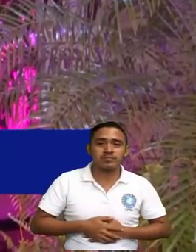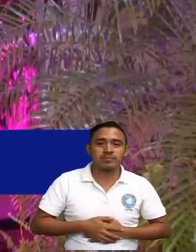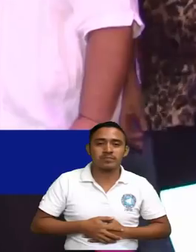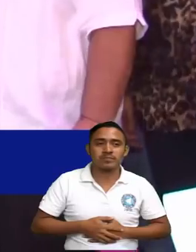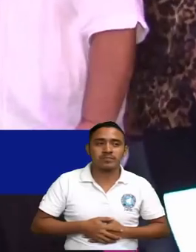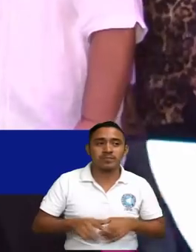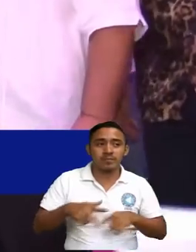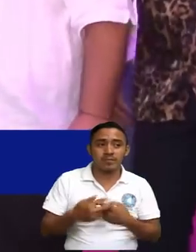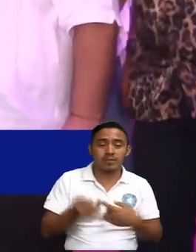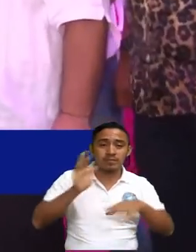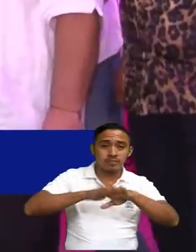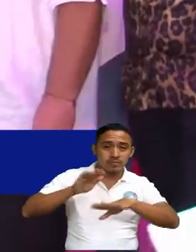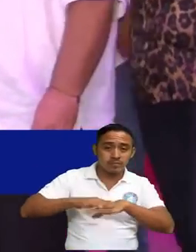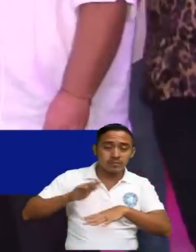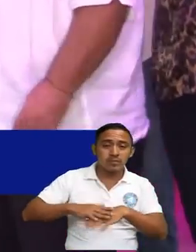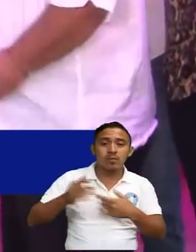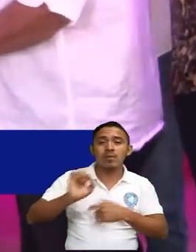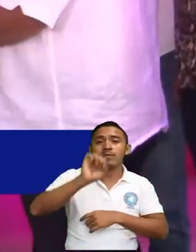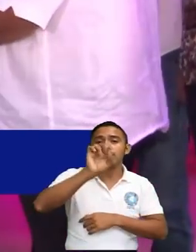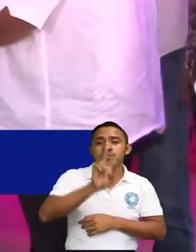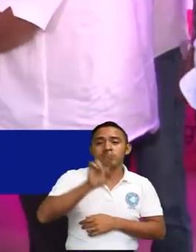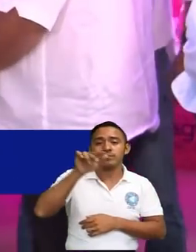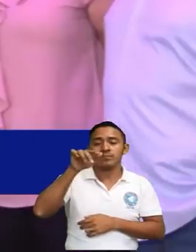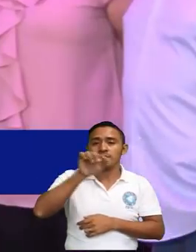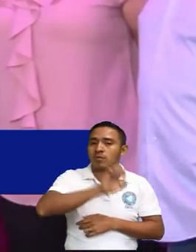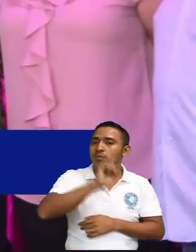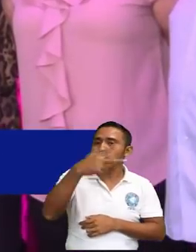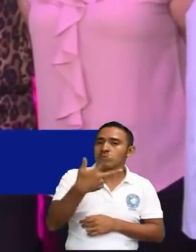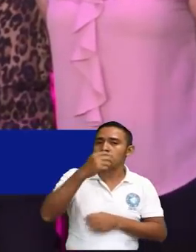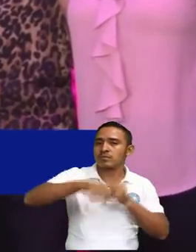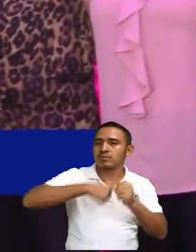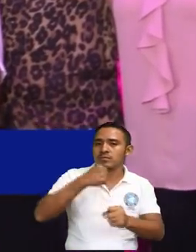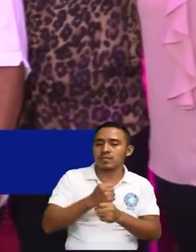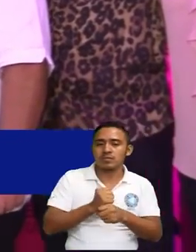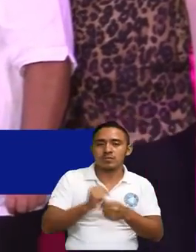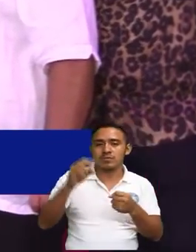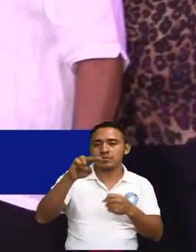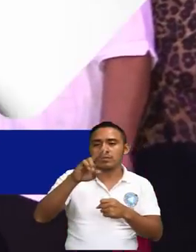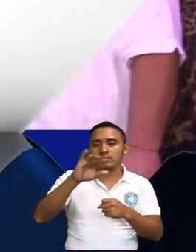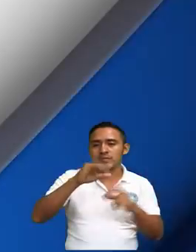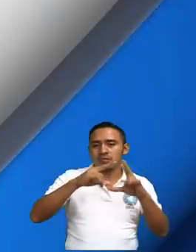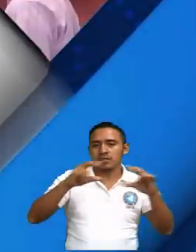Inicia convocatoria para la octava edición de Nicaragua Diseña 2019.